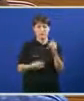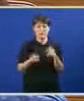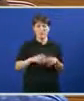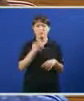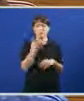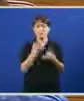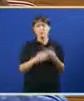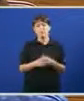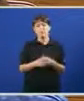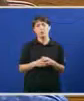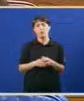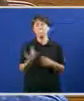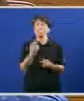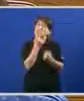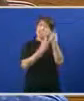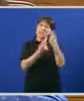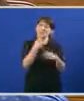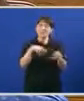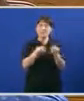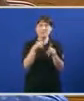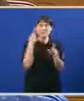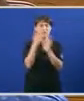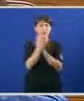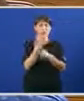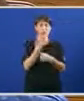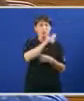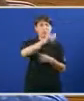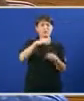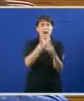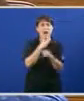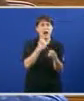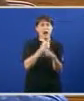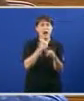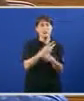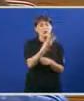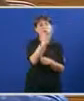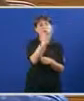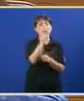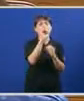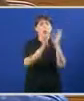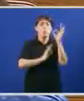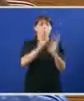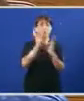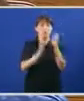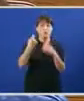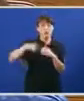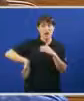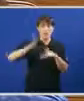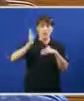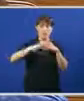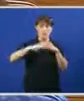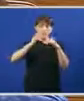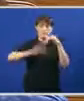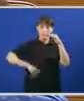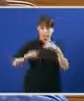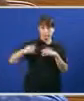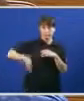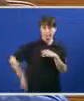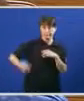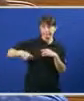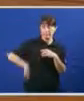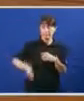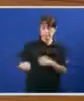PIB. En cifras, o 30% dos asalariados cobra menos do salario mínimo. Señor Feijó, lembra vostede